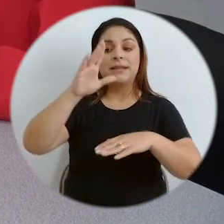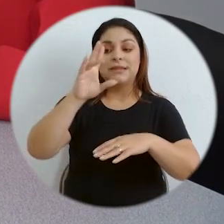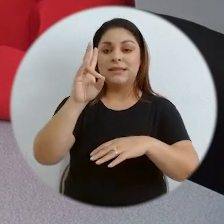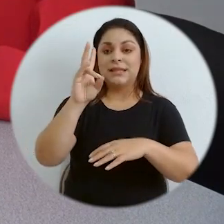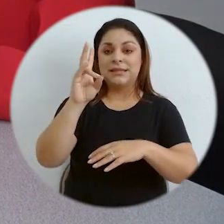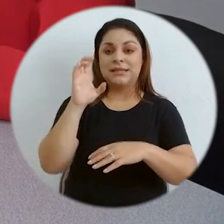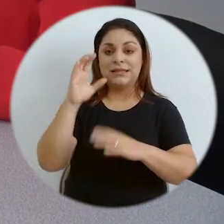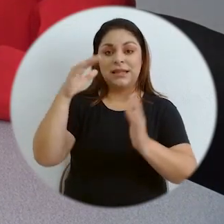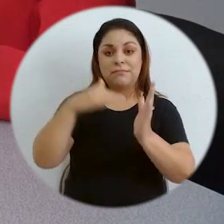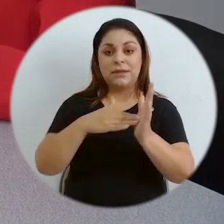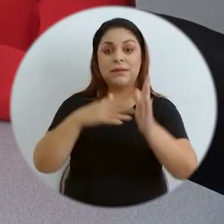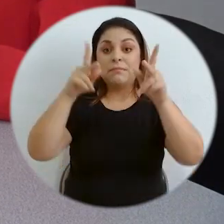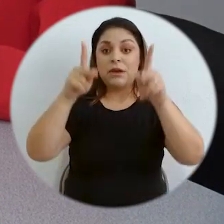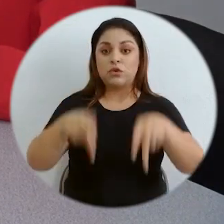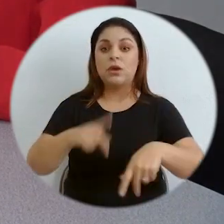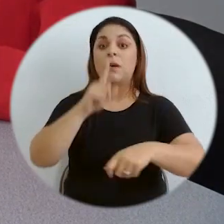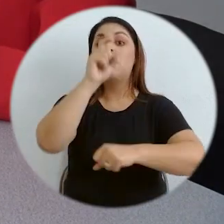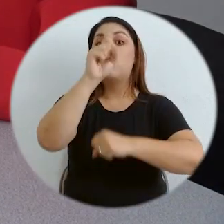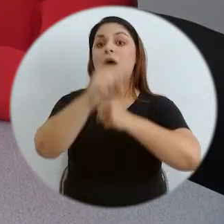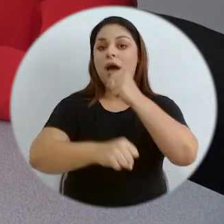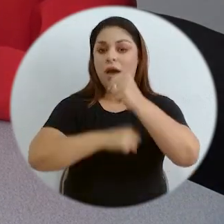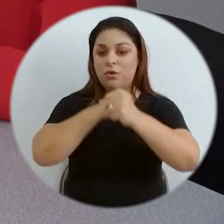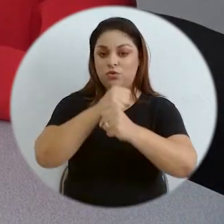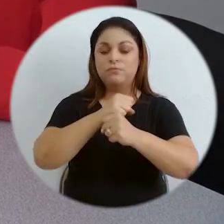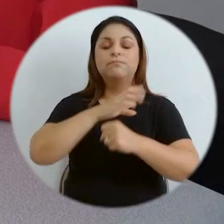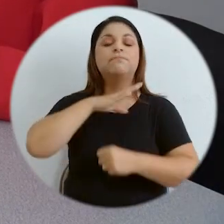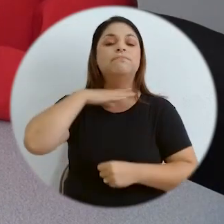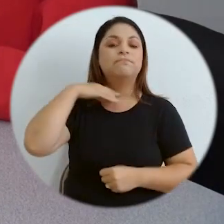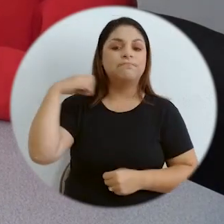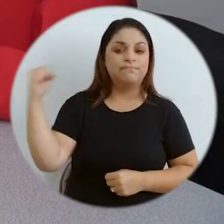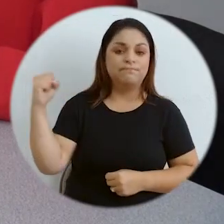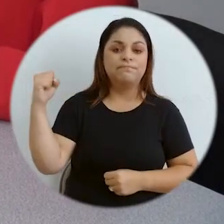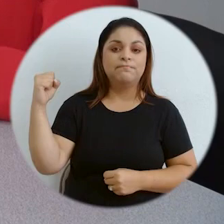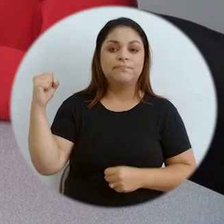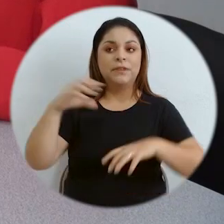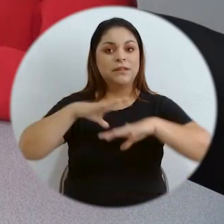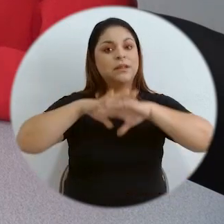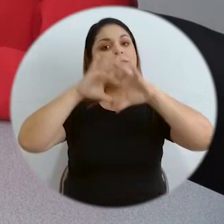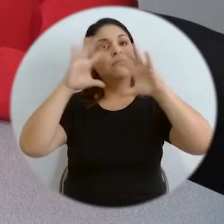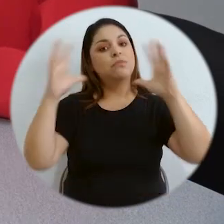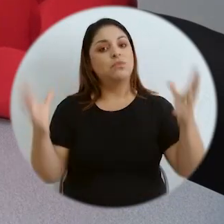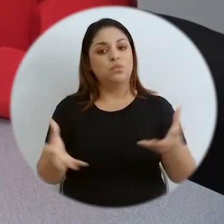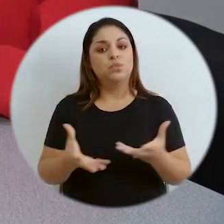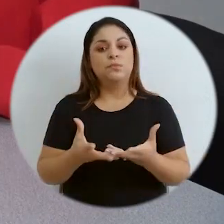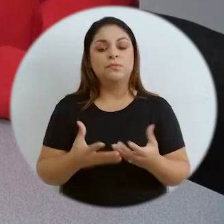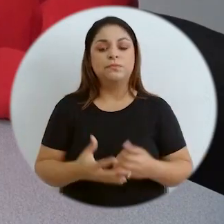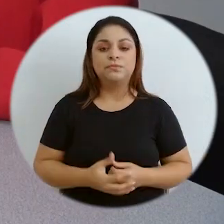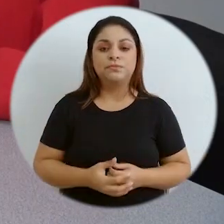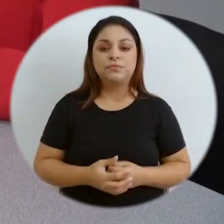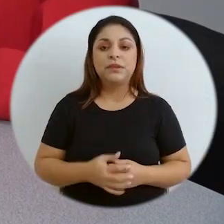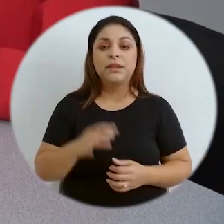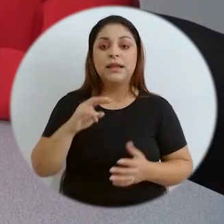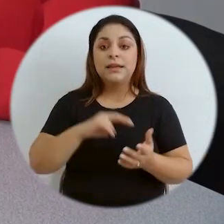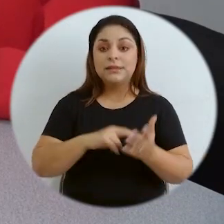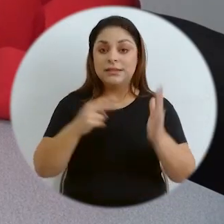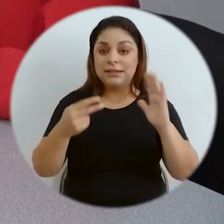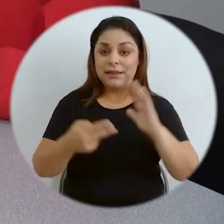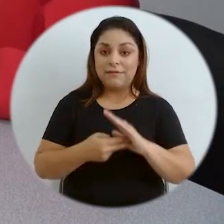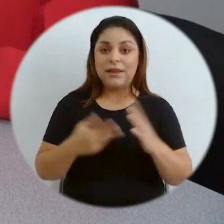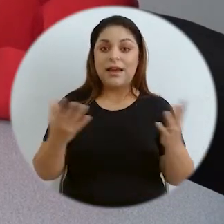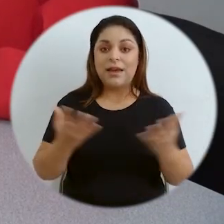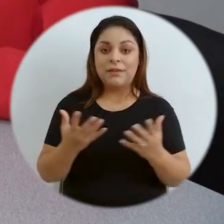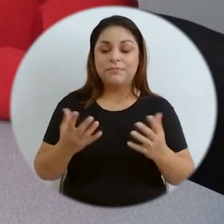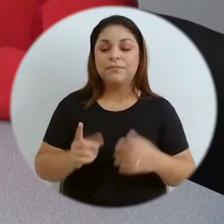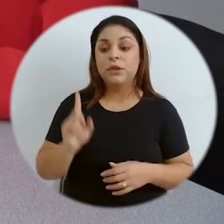más de 700,000 personas al año llevan a cabo el suicidio a nivel mundial. Eso